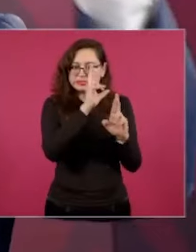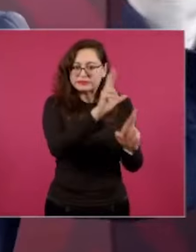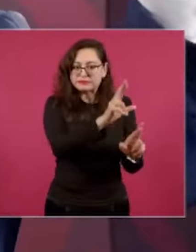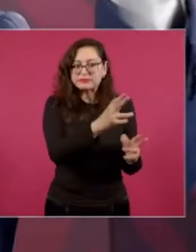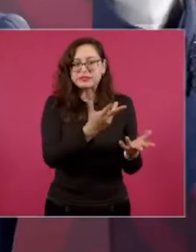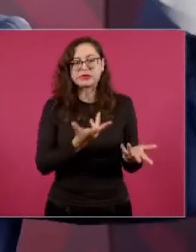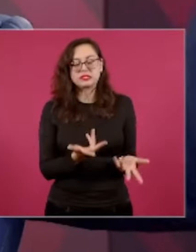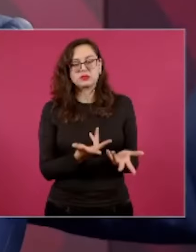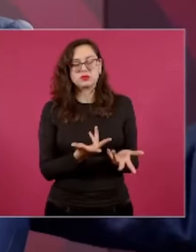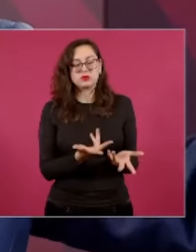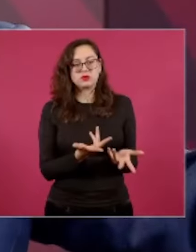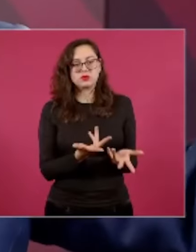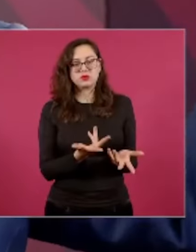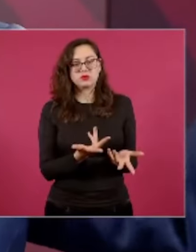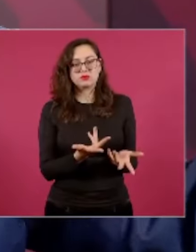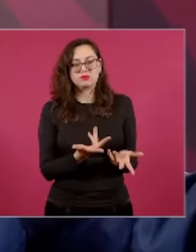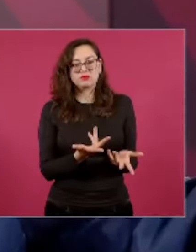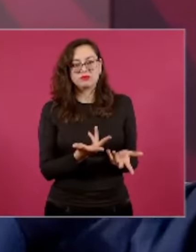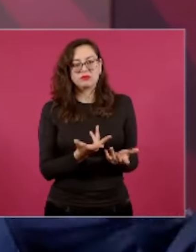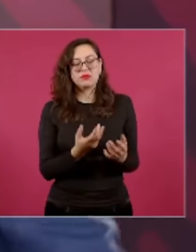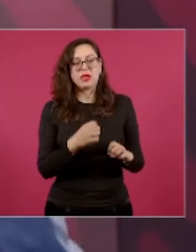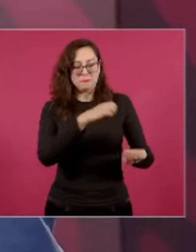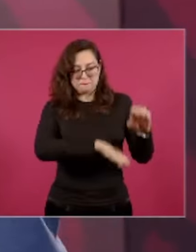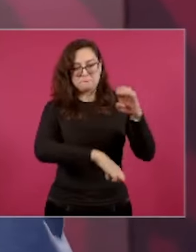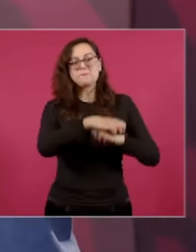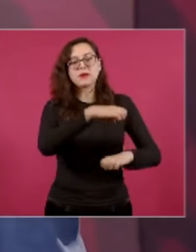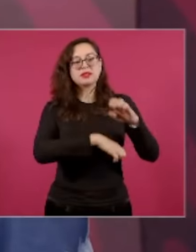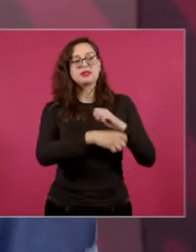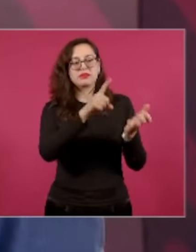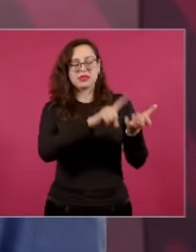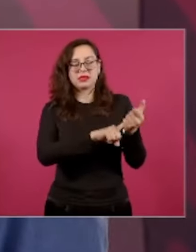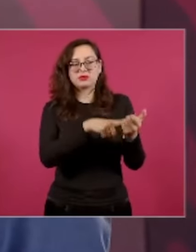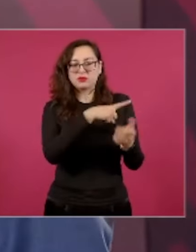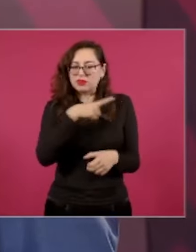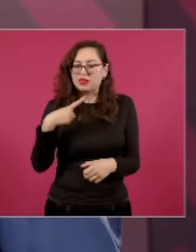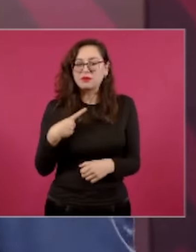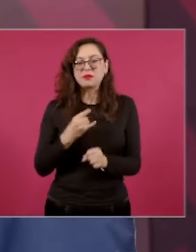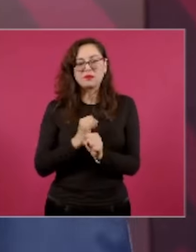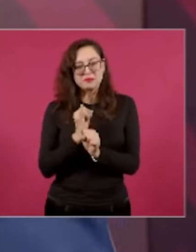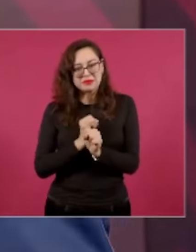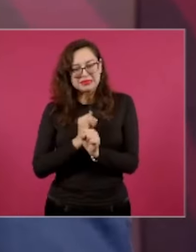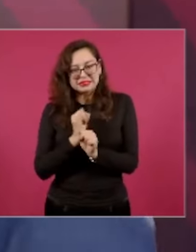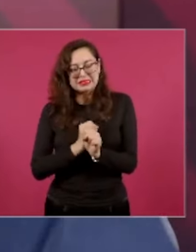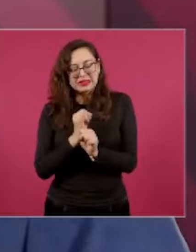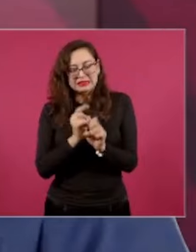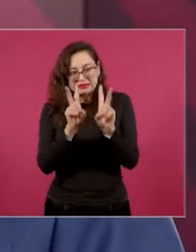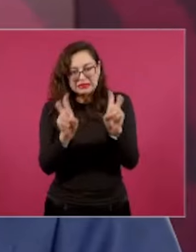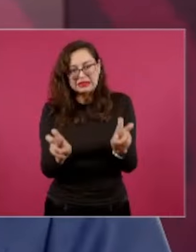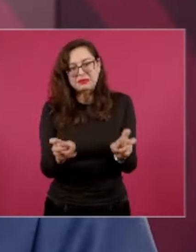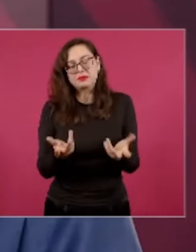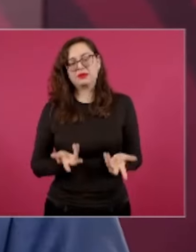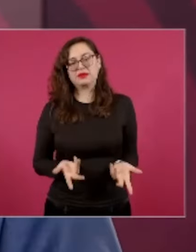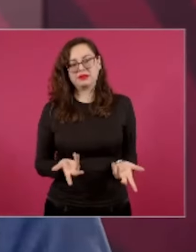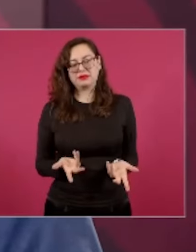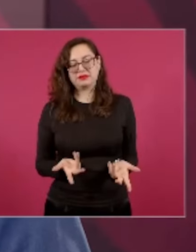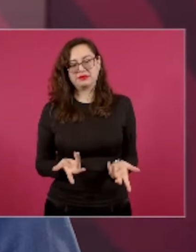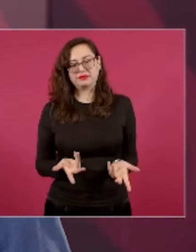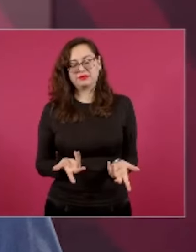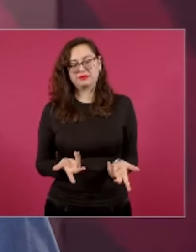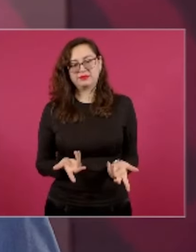agosto, el presidente podría negociar los votos necesarios para alcanzar una supermayoría y señaló que el mandatario podría